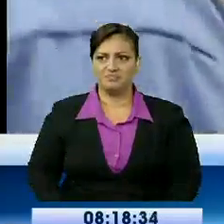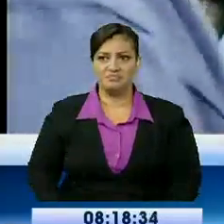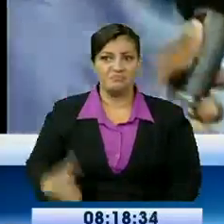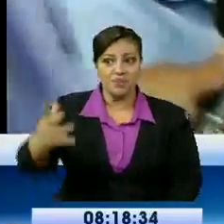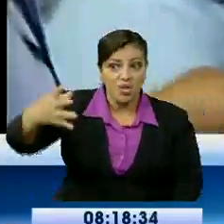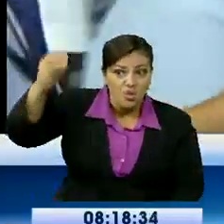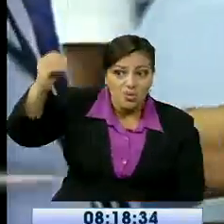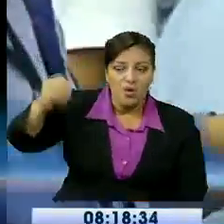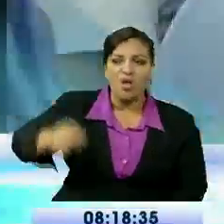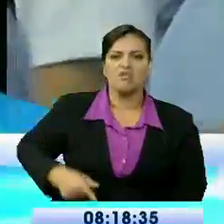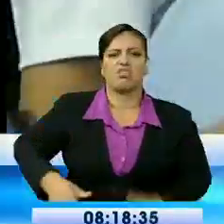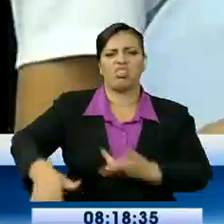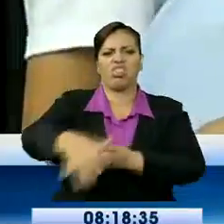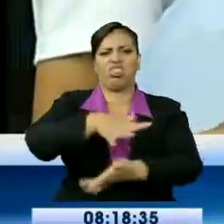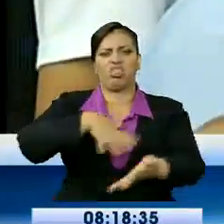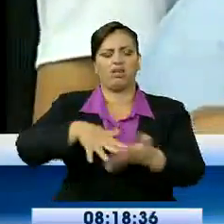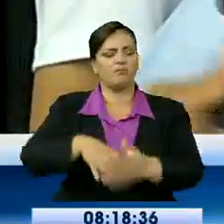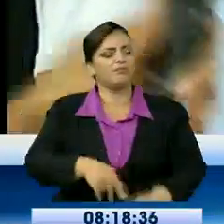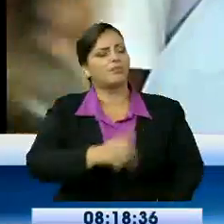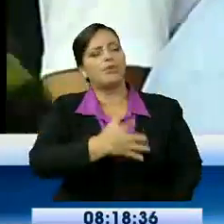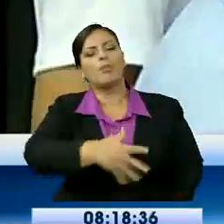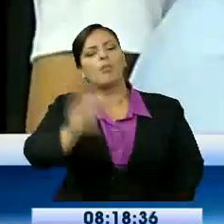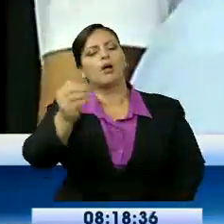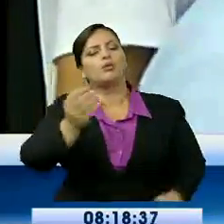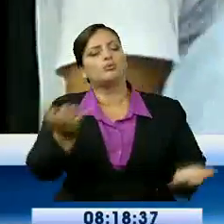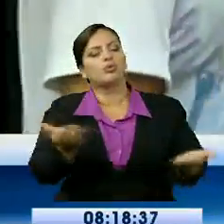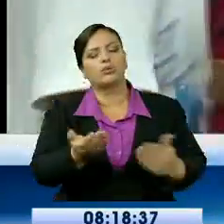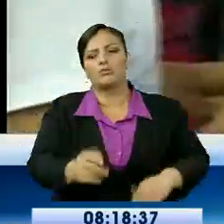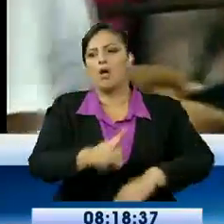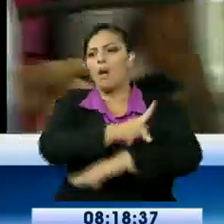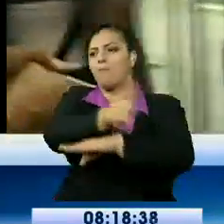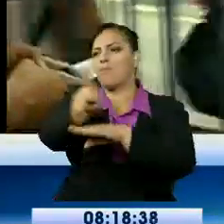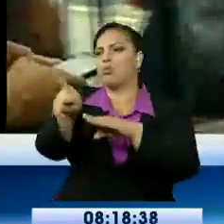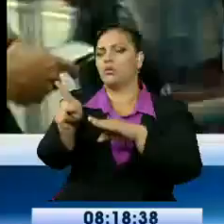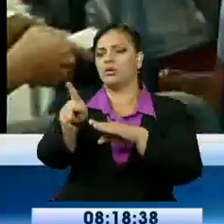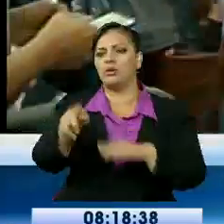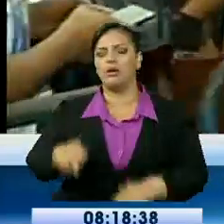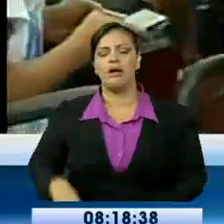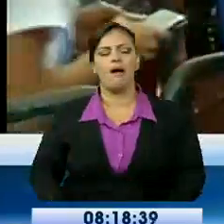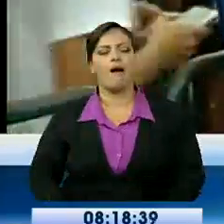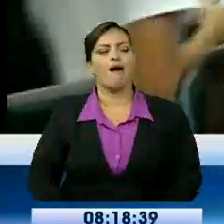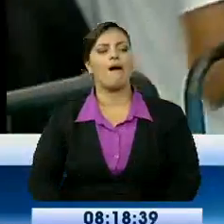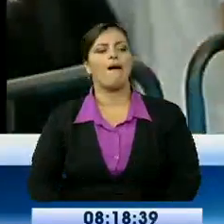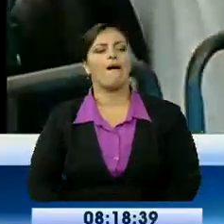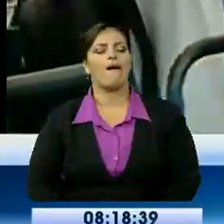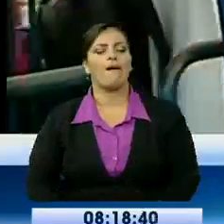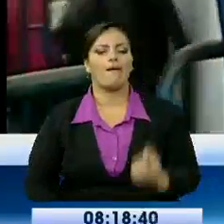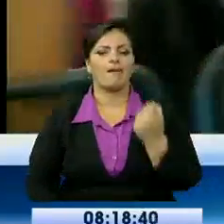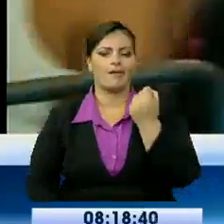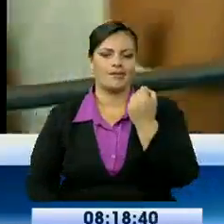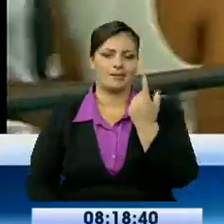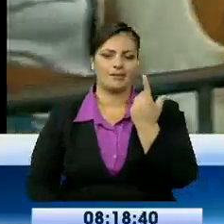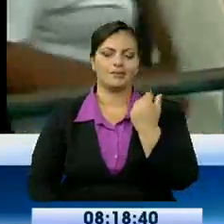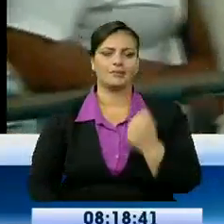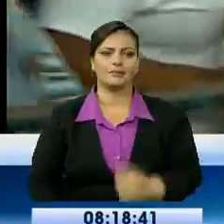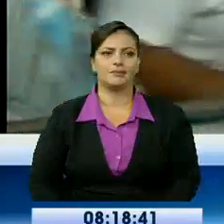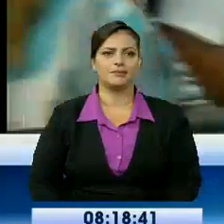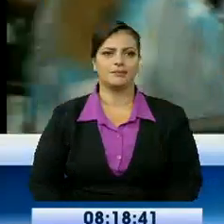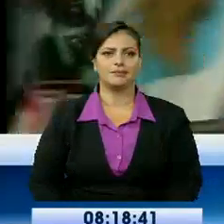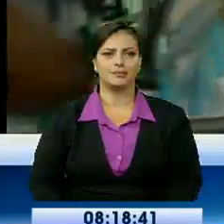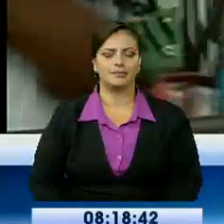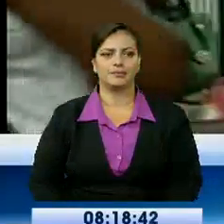se dirige? Hasta La Puntilla. Ok, perfecto. Entonces, bueno, los señores pasajeros, los señores